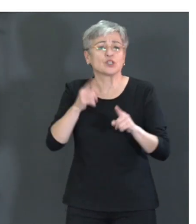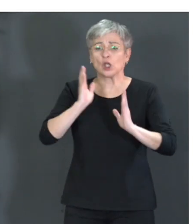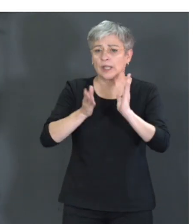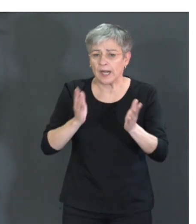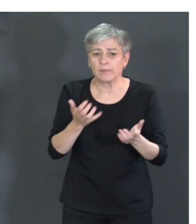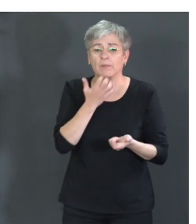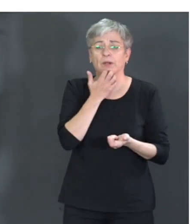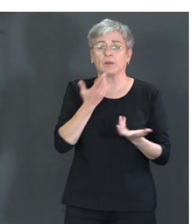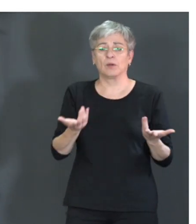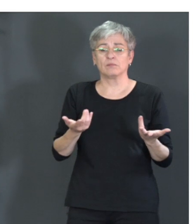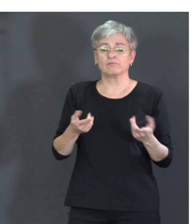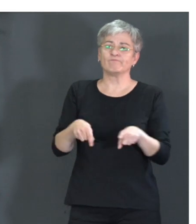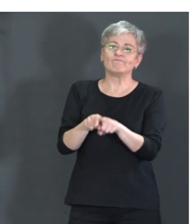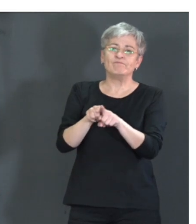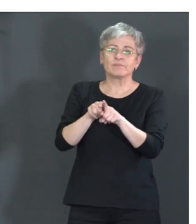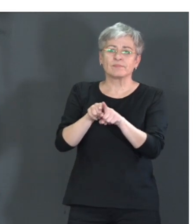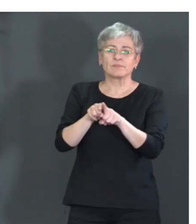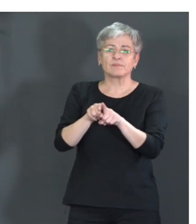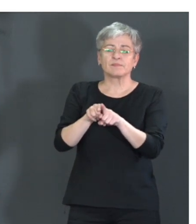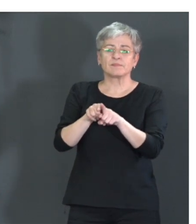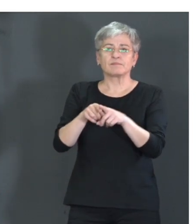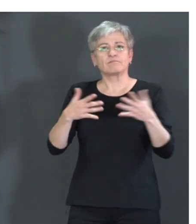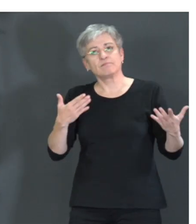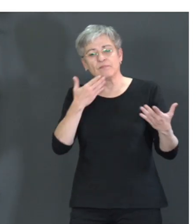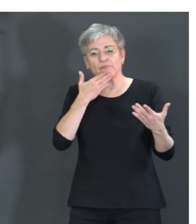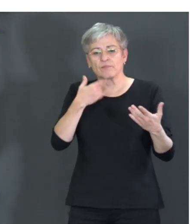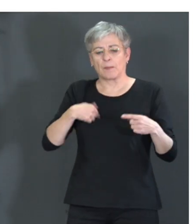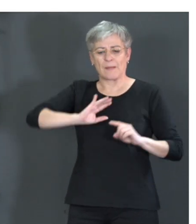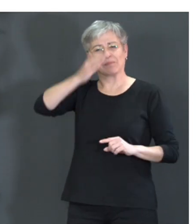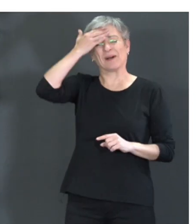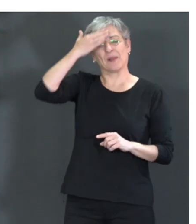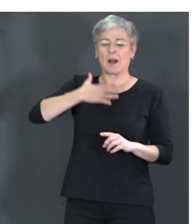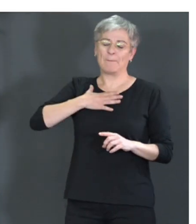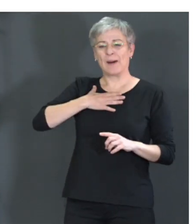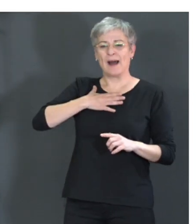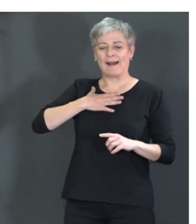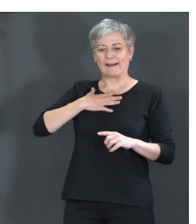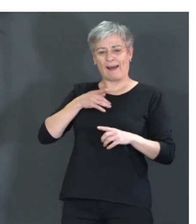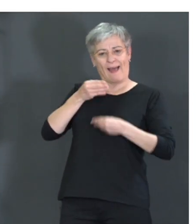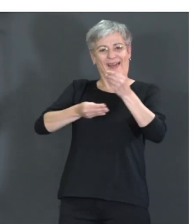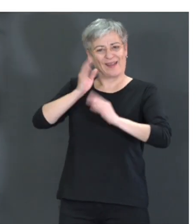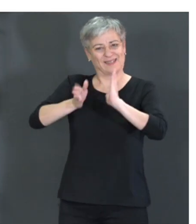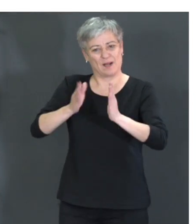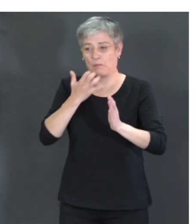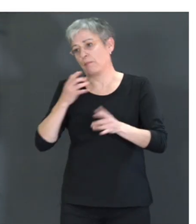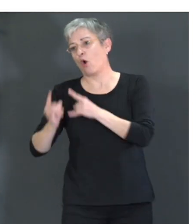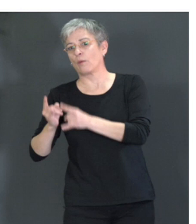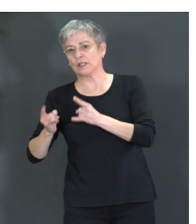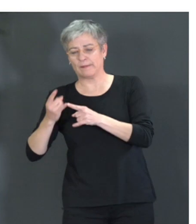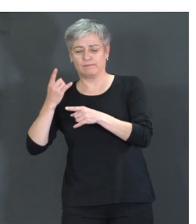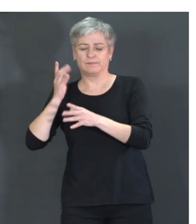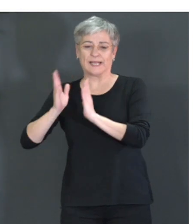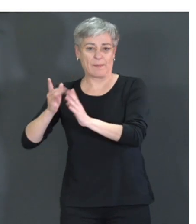que si bien no son centrales para hacer la terapia, como es el caso de la roboterapia, pues sí que se